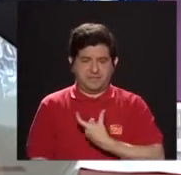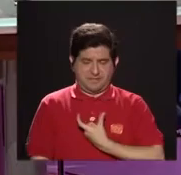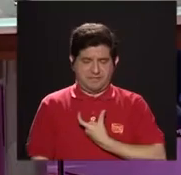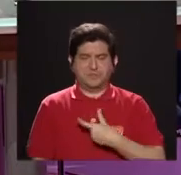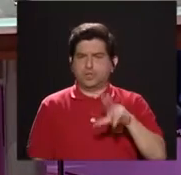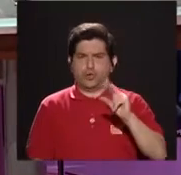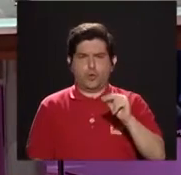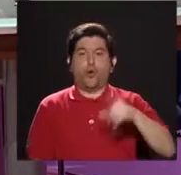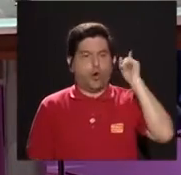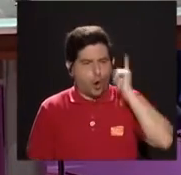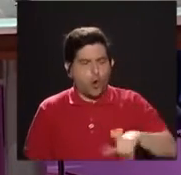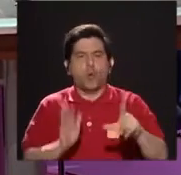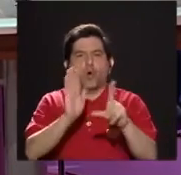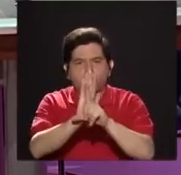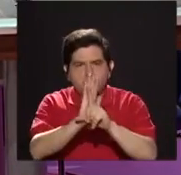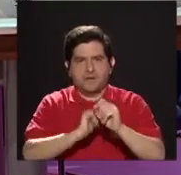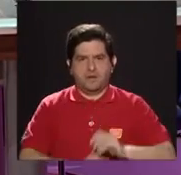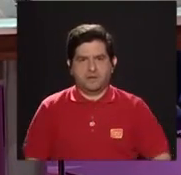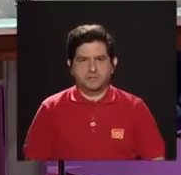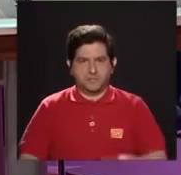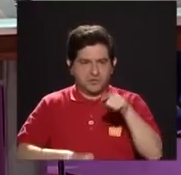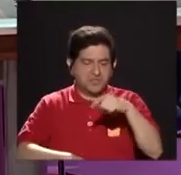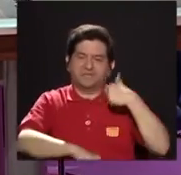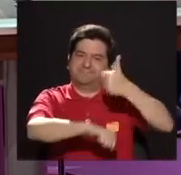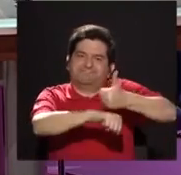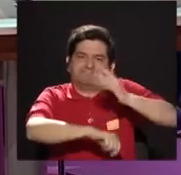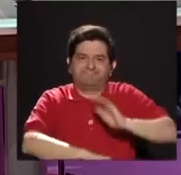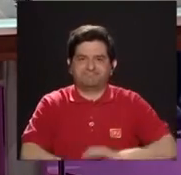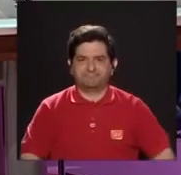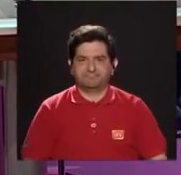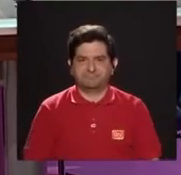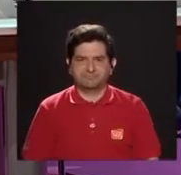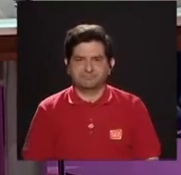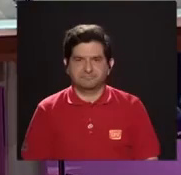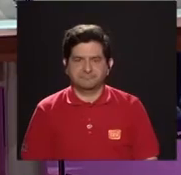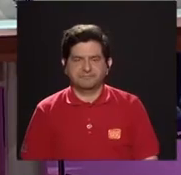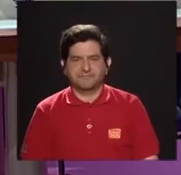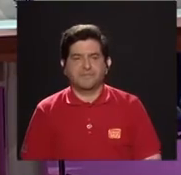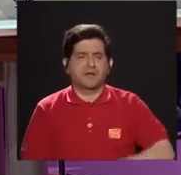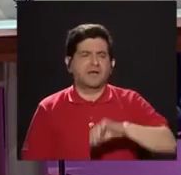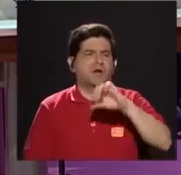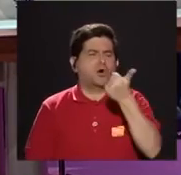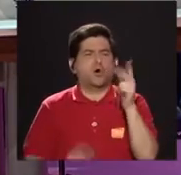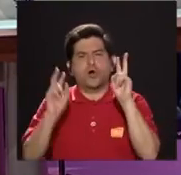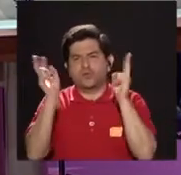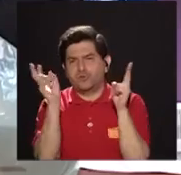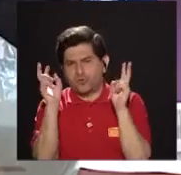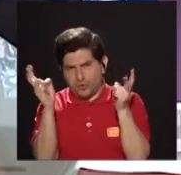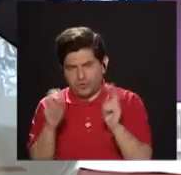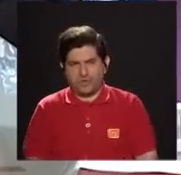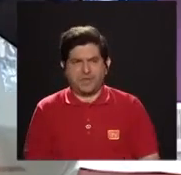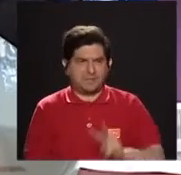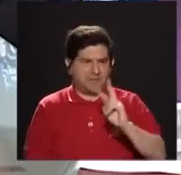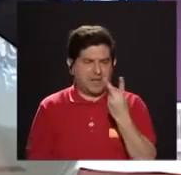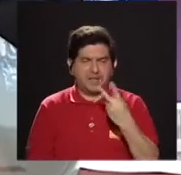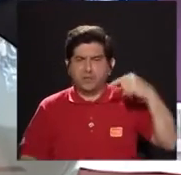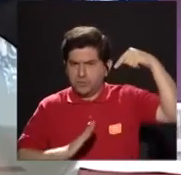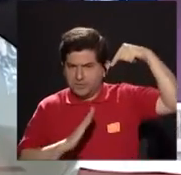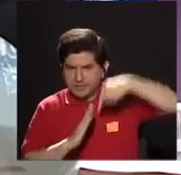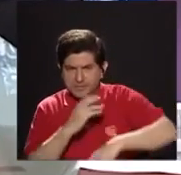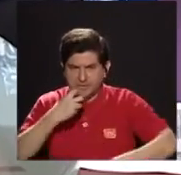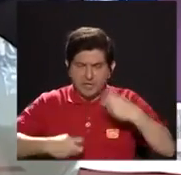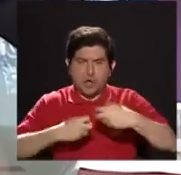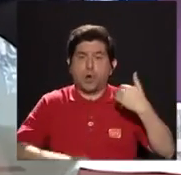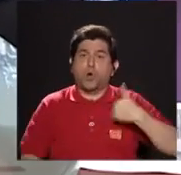obligación legal de ponerlas ahí. Entonces, hay otro tema que es doblemente grave, ¿verdad?, que si